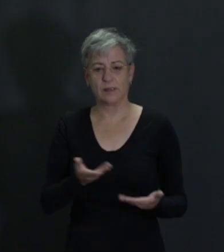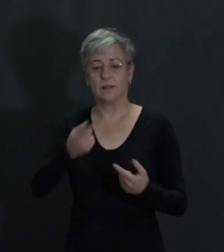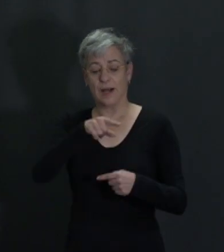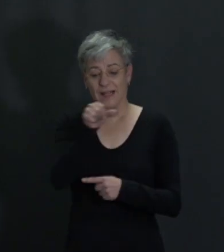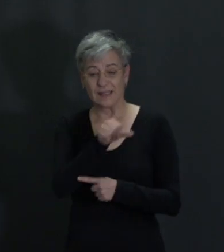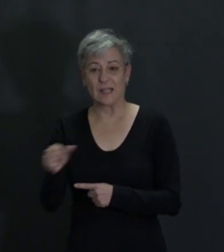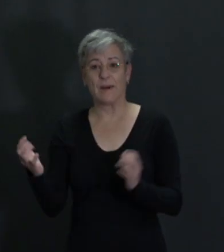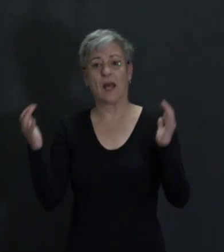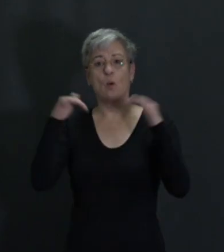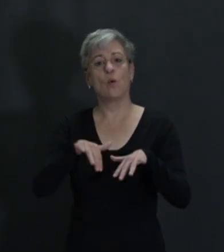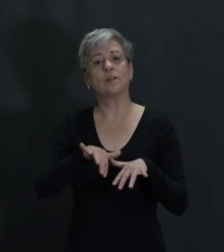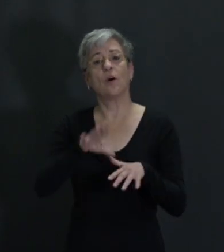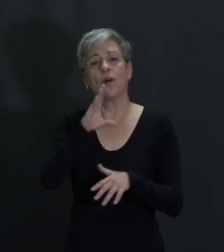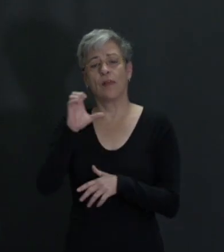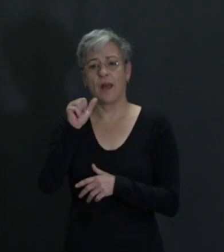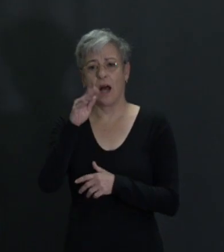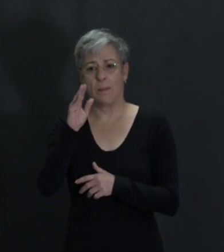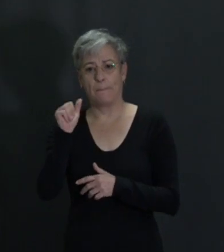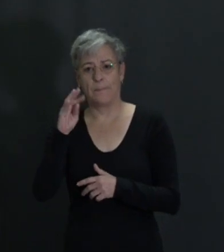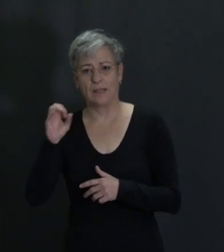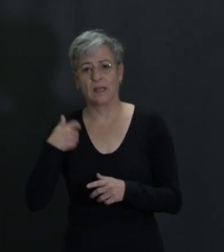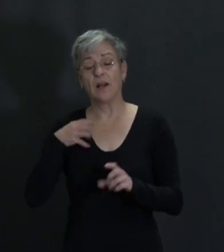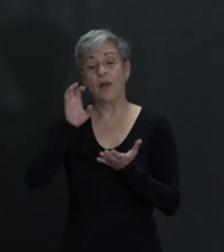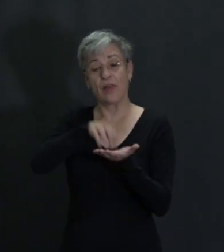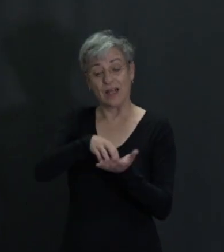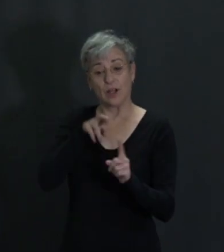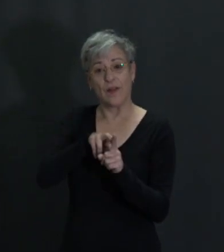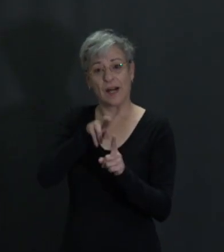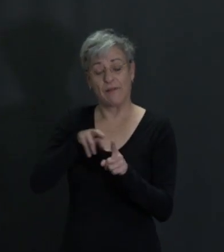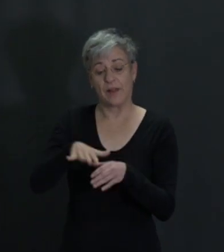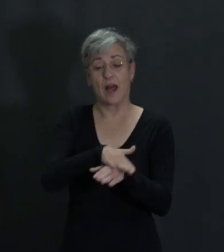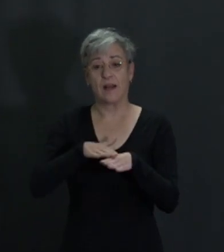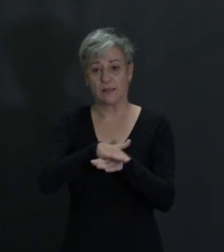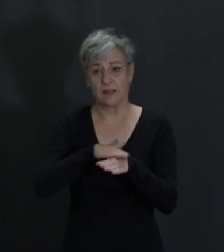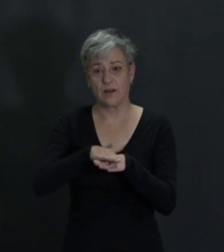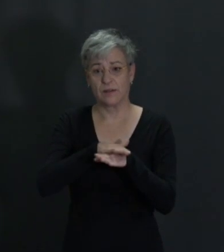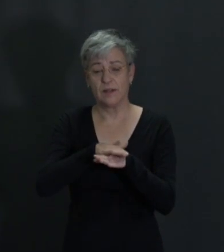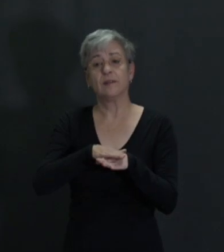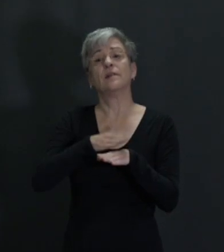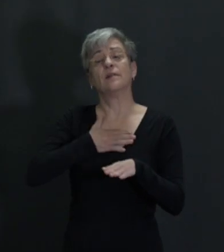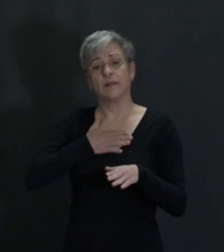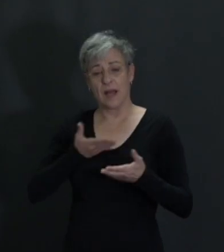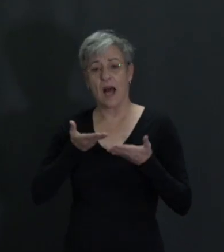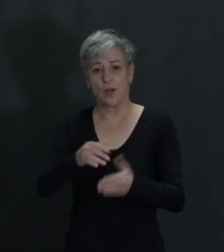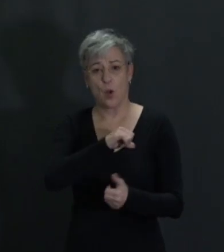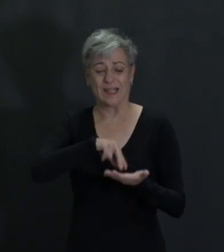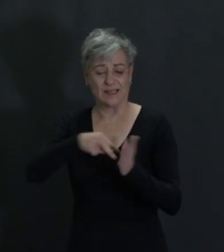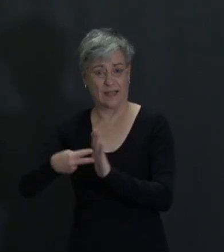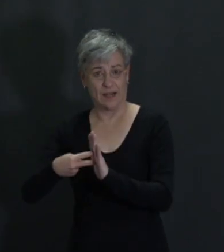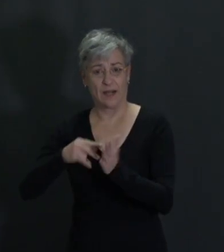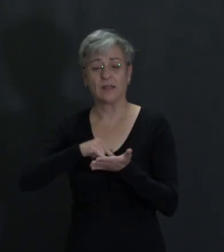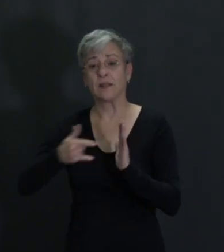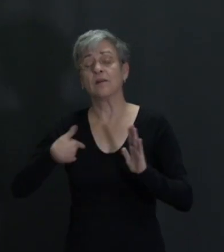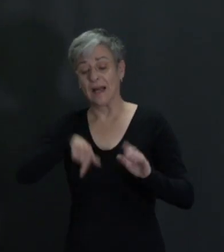CEAPAT 2024 que organiza el Centro de Referencia Estatal de Autonomía Personal y Ayudas Técnicas, CEAPAT. Este es nuestro